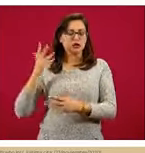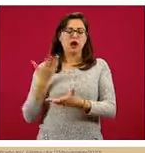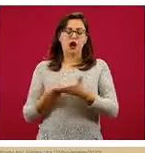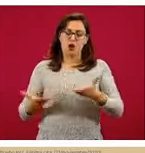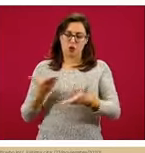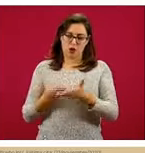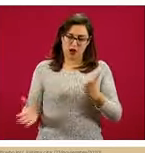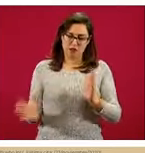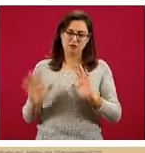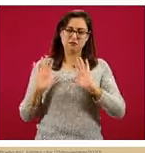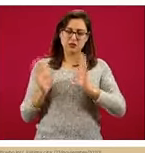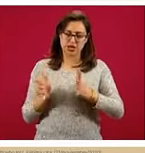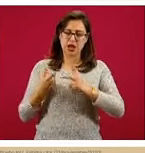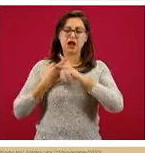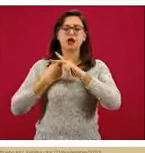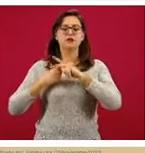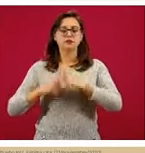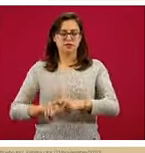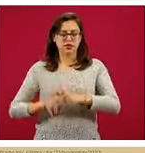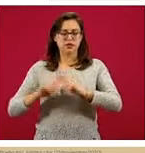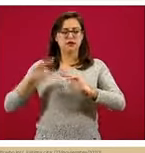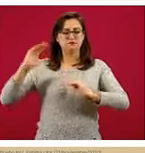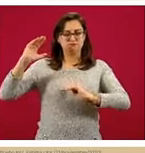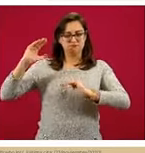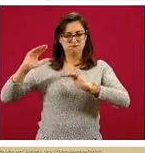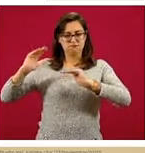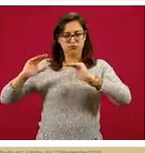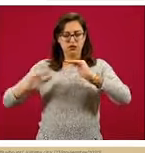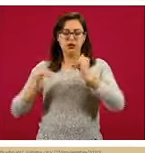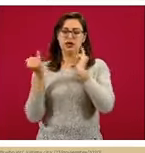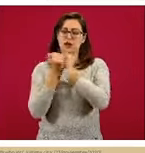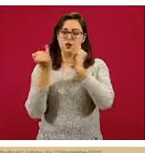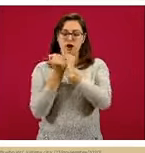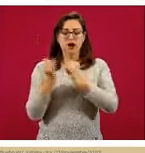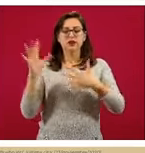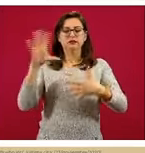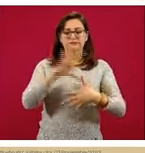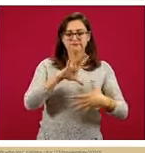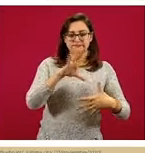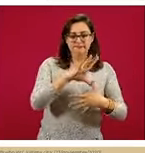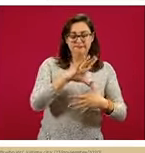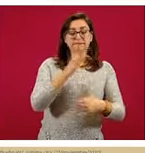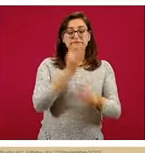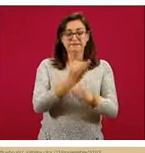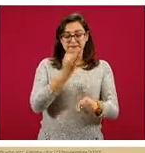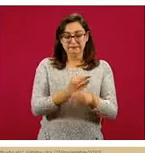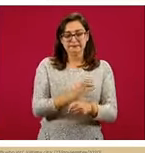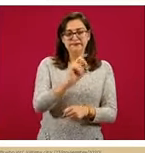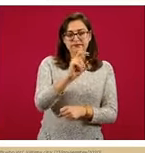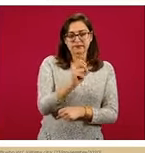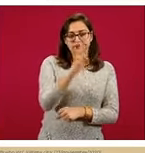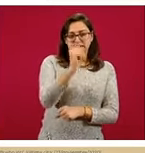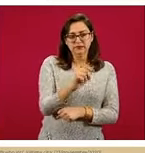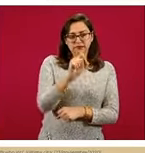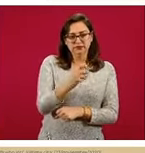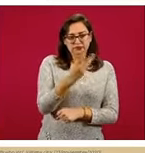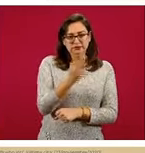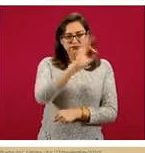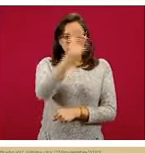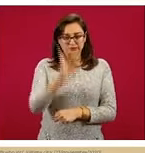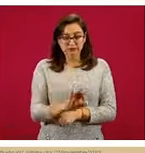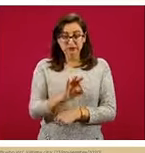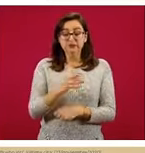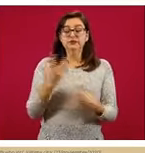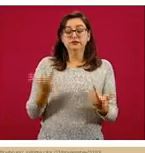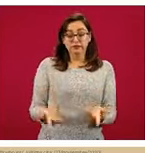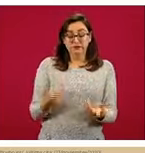Y está de alguna manera empezándose a nivelar con la situación de América, que para este corte tiene un 39.4%. Entonces son las 2